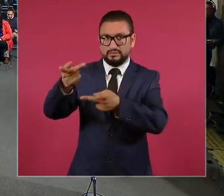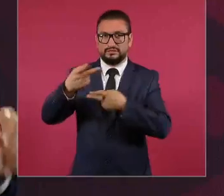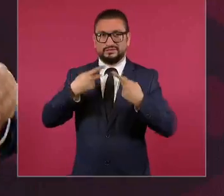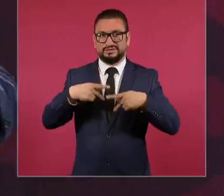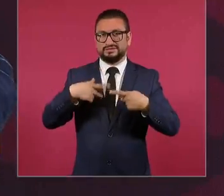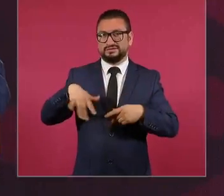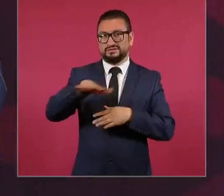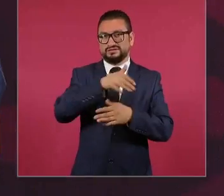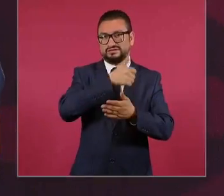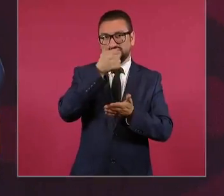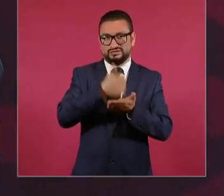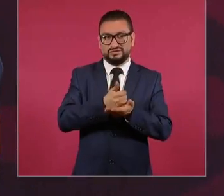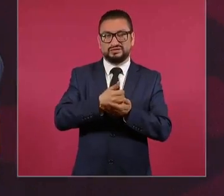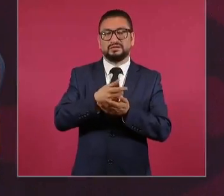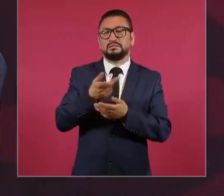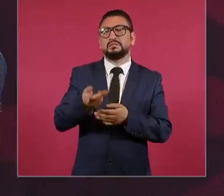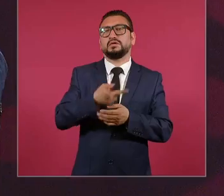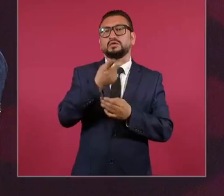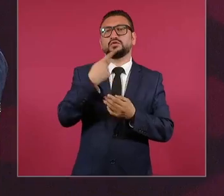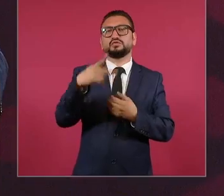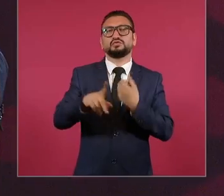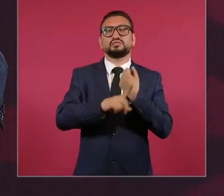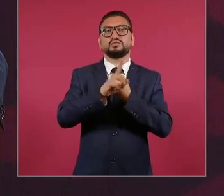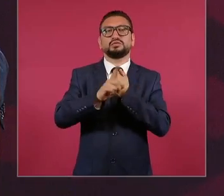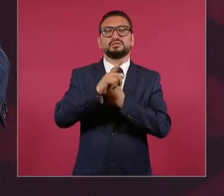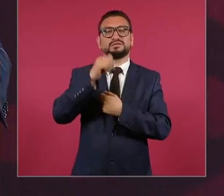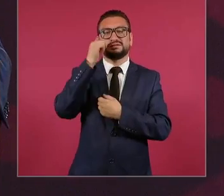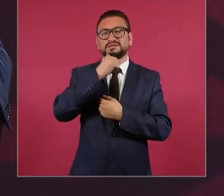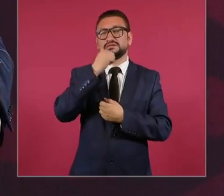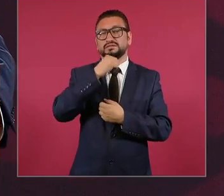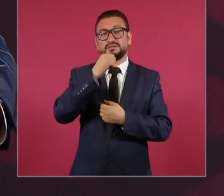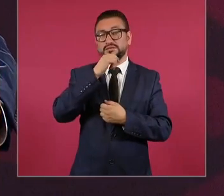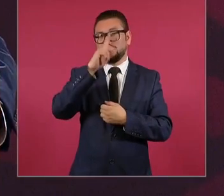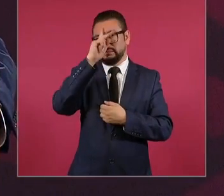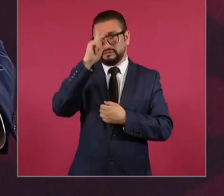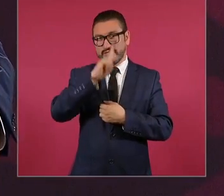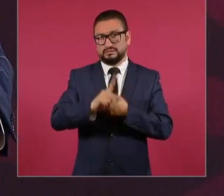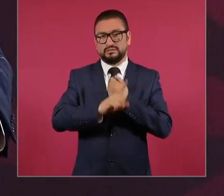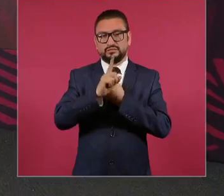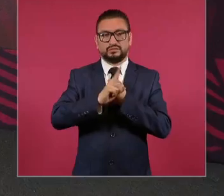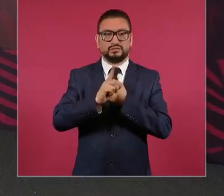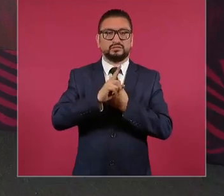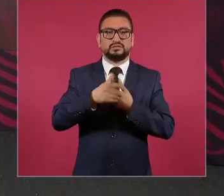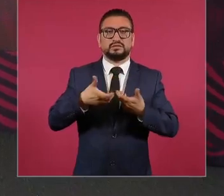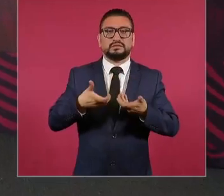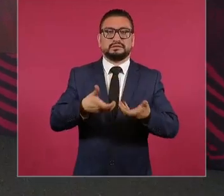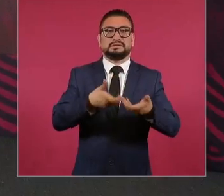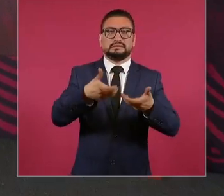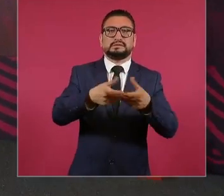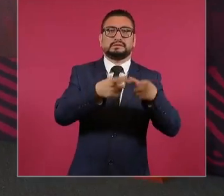ciudades sobre sus problemas, el principal problema que venga son los baches